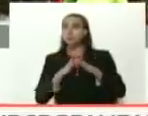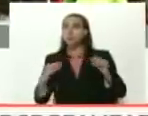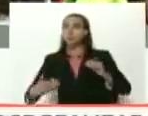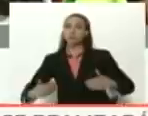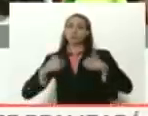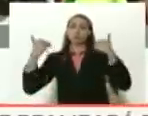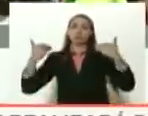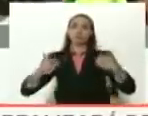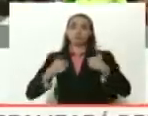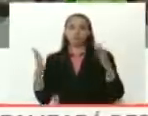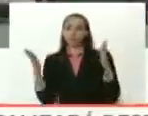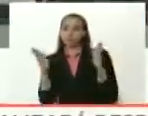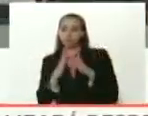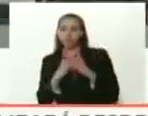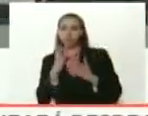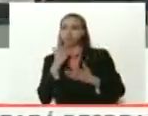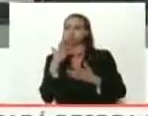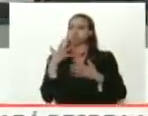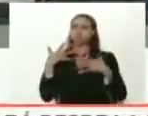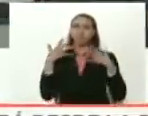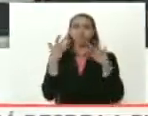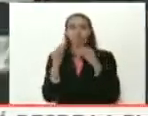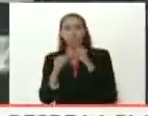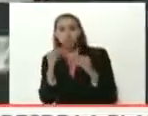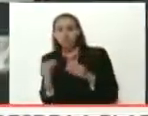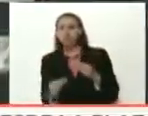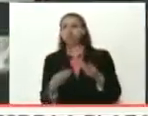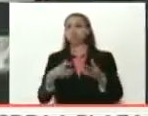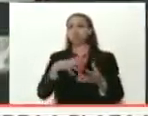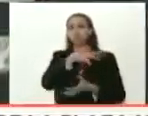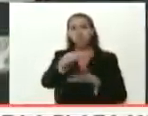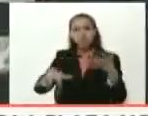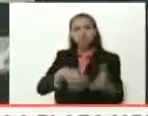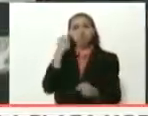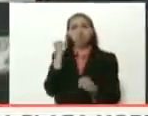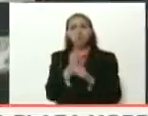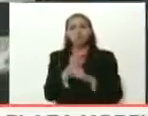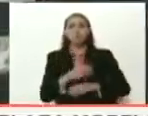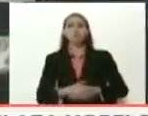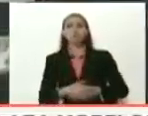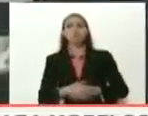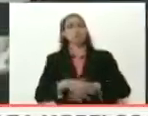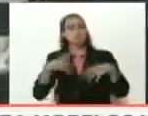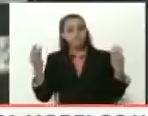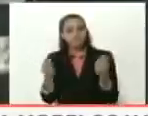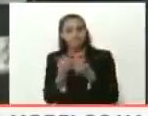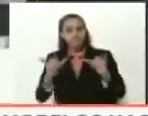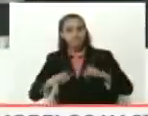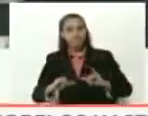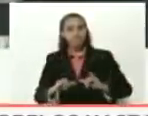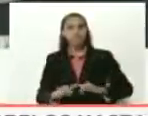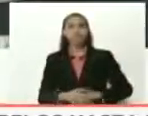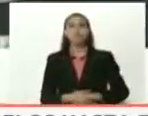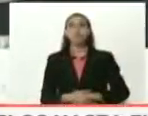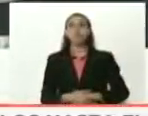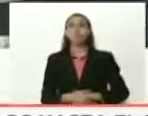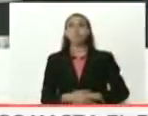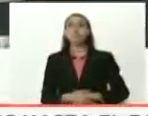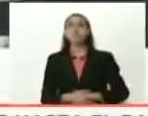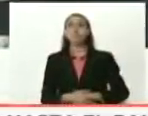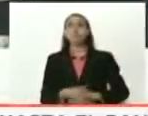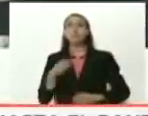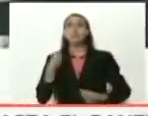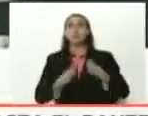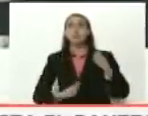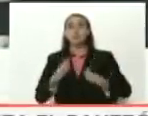en la casa, en el hogar, en el trabajo, en la calle, porque es la que anda con sus hijos para arriba y para abajo, la que está preocupada